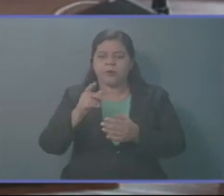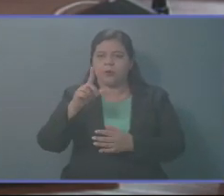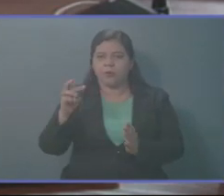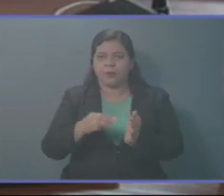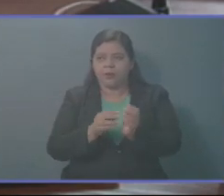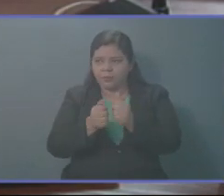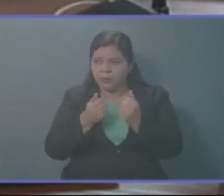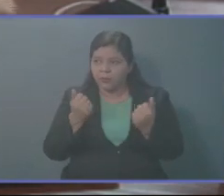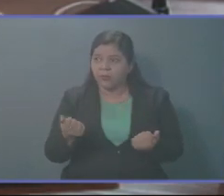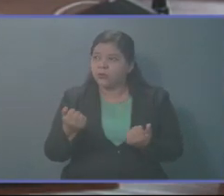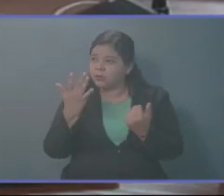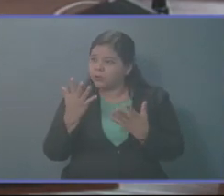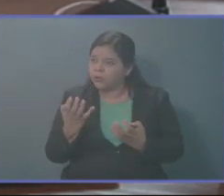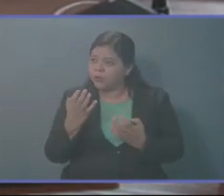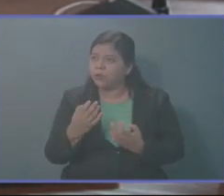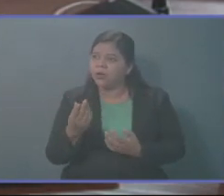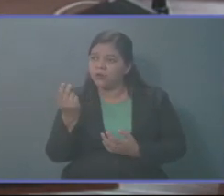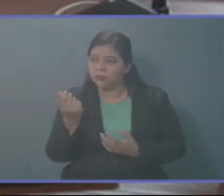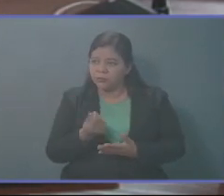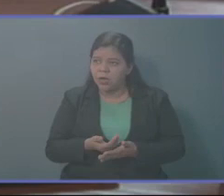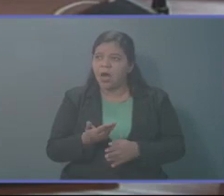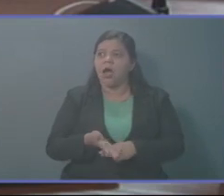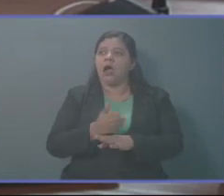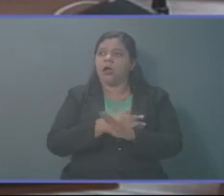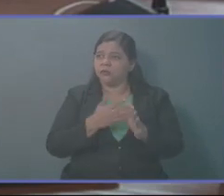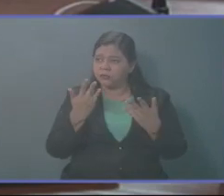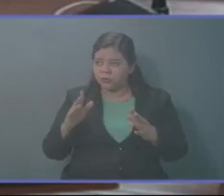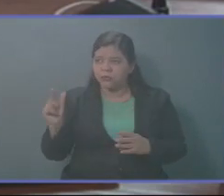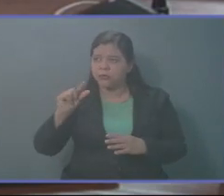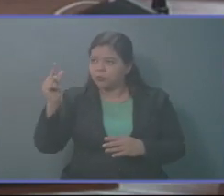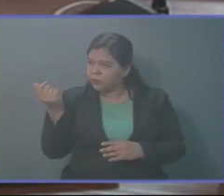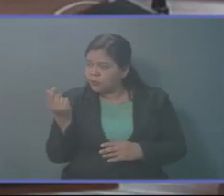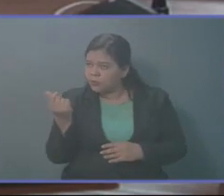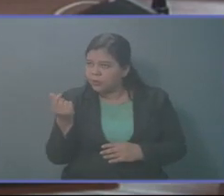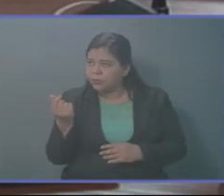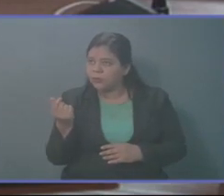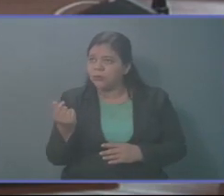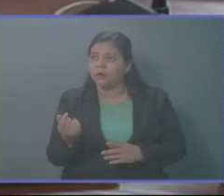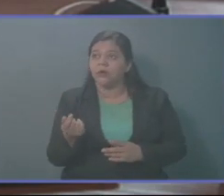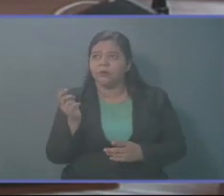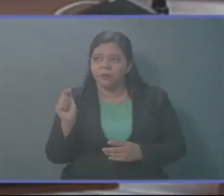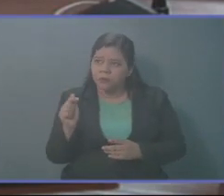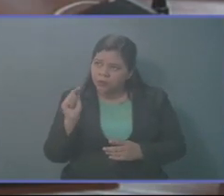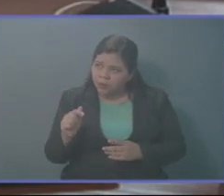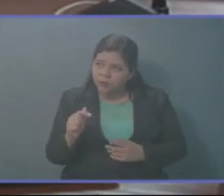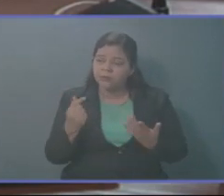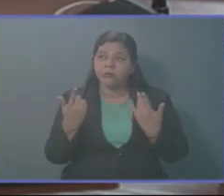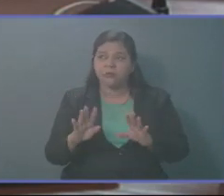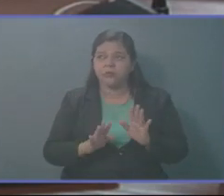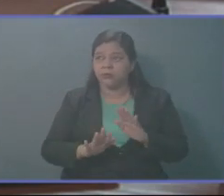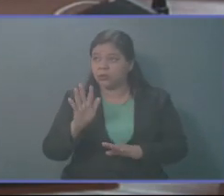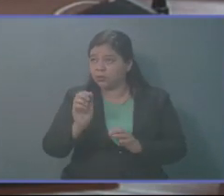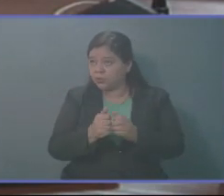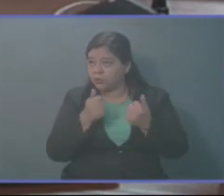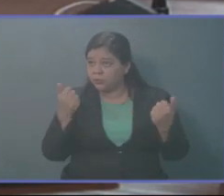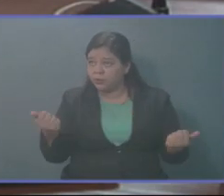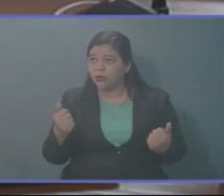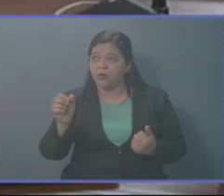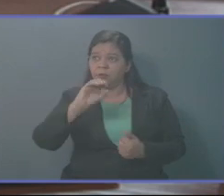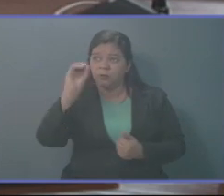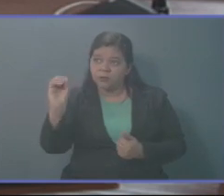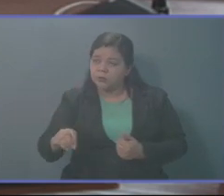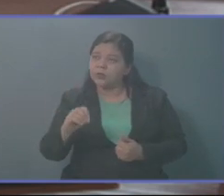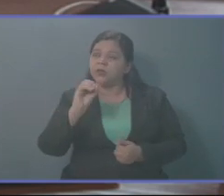asignando como destino que ya estaban en el préstamo de $2,000 millones. En este caso, de $15 millones a una tasa de